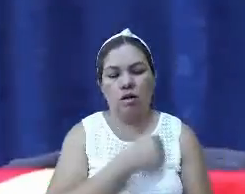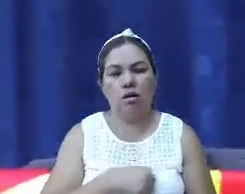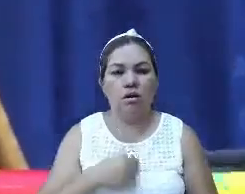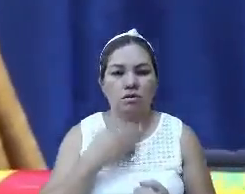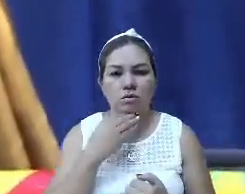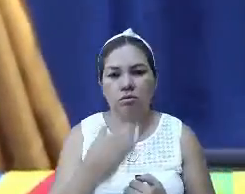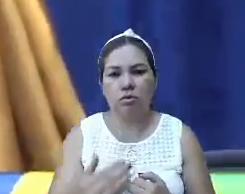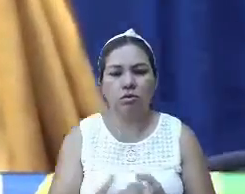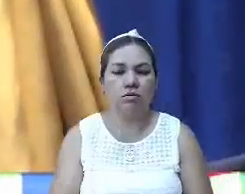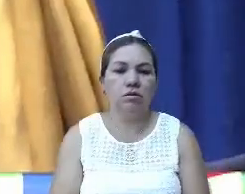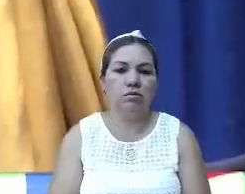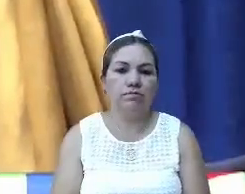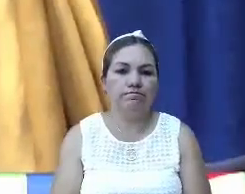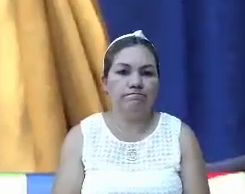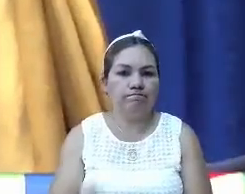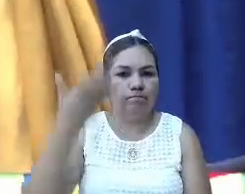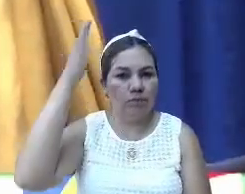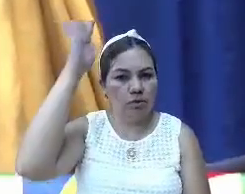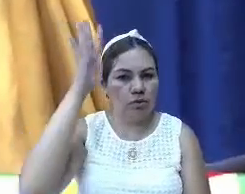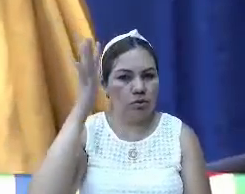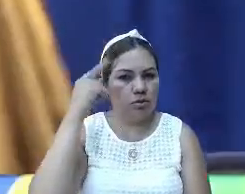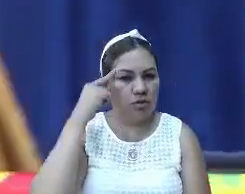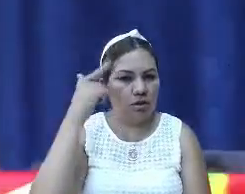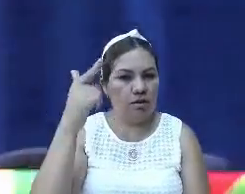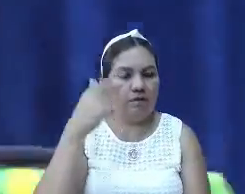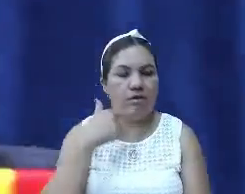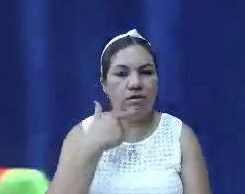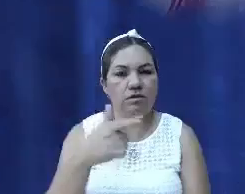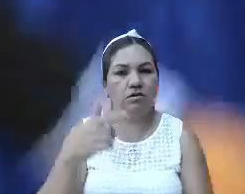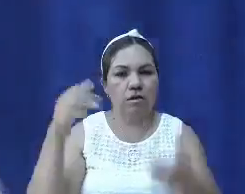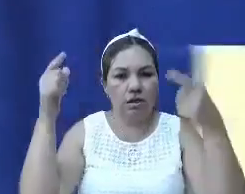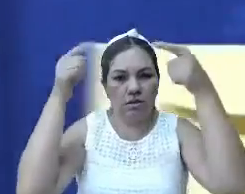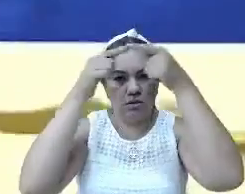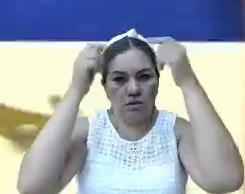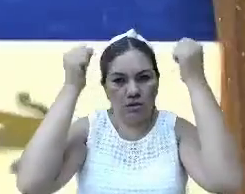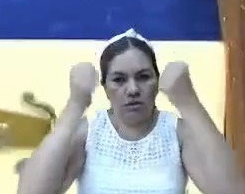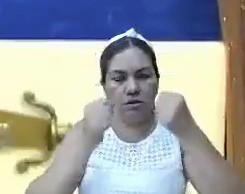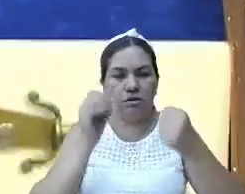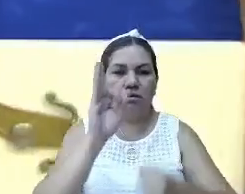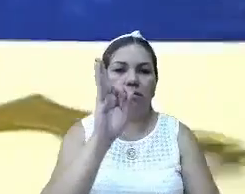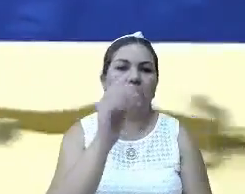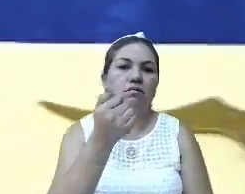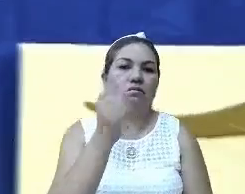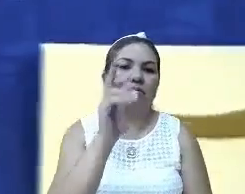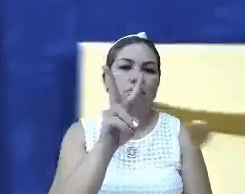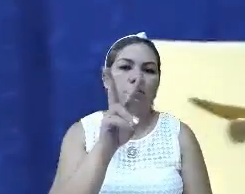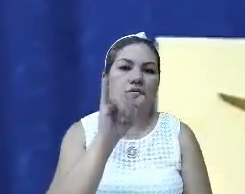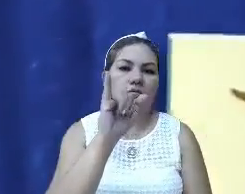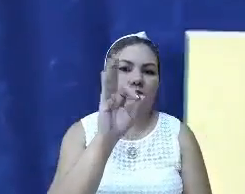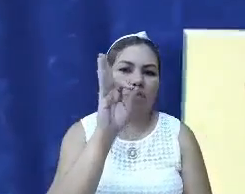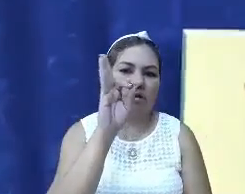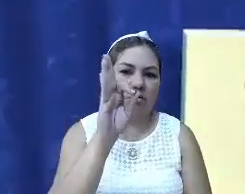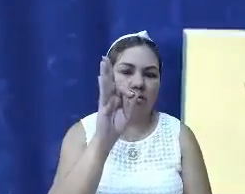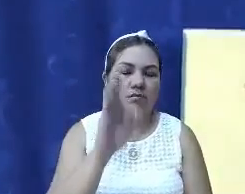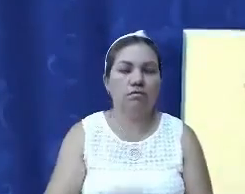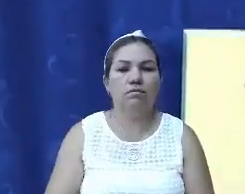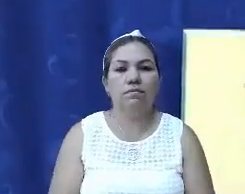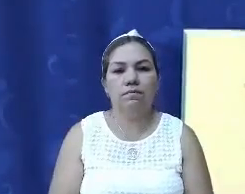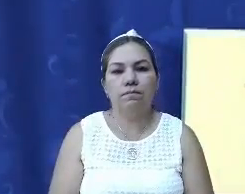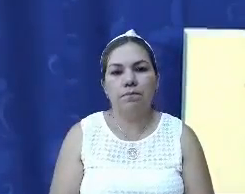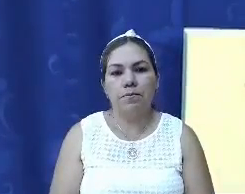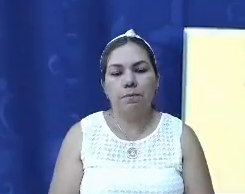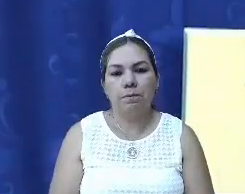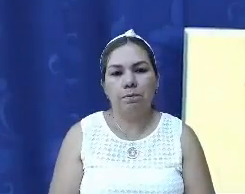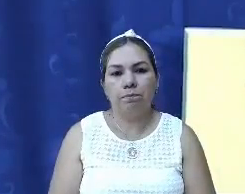cómo Dios supo decirle al rey David? Capaz iba y le decía fuerte a través del profeta, David no recibía.